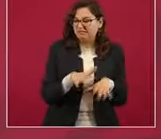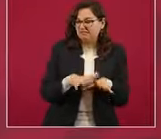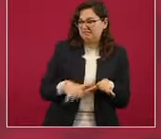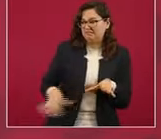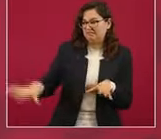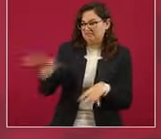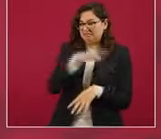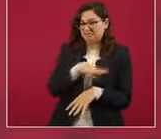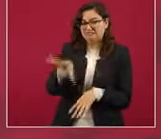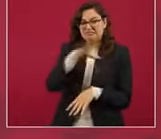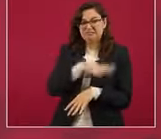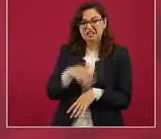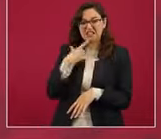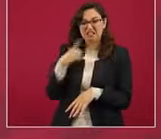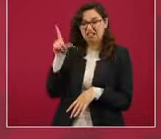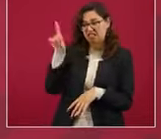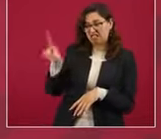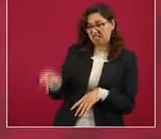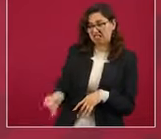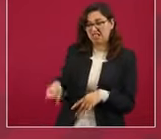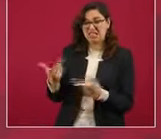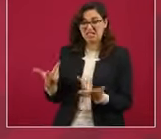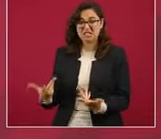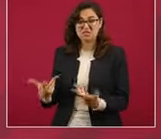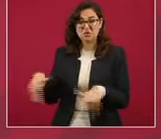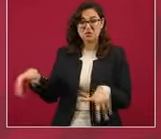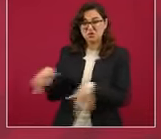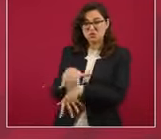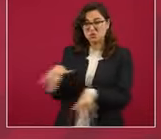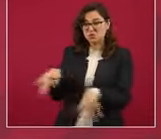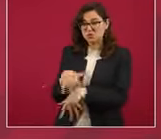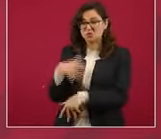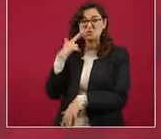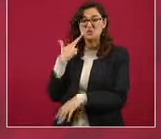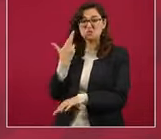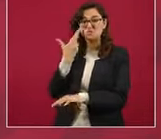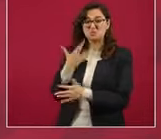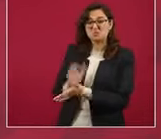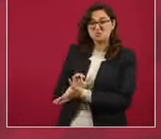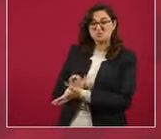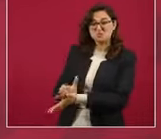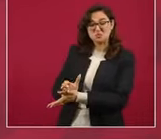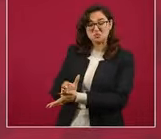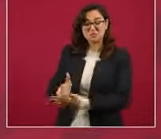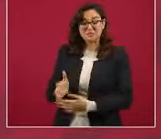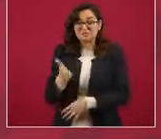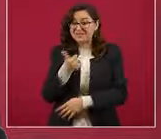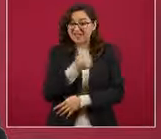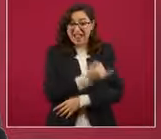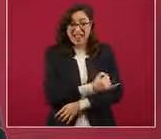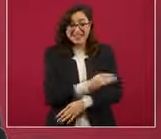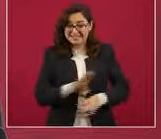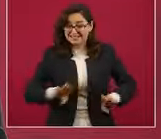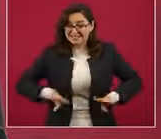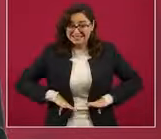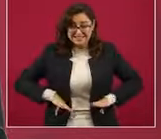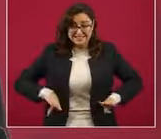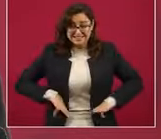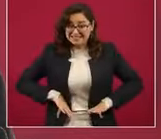¿sí? El racismo, el clasismo, y se abandonó, ¿sí?